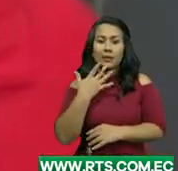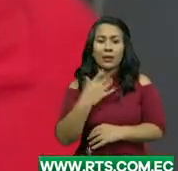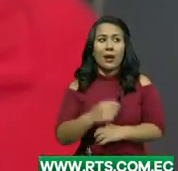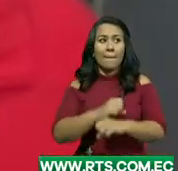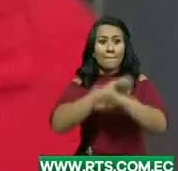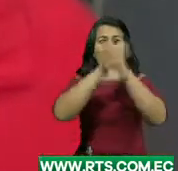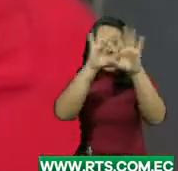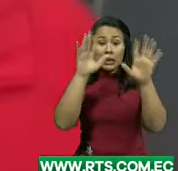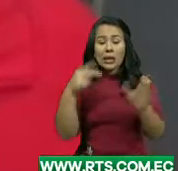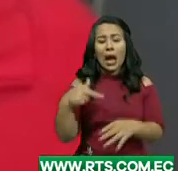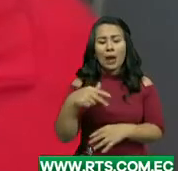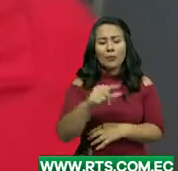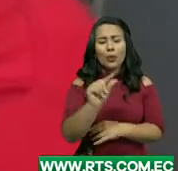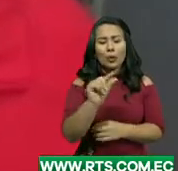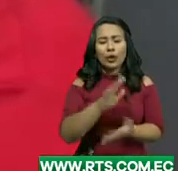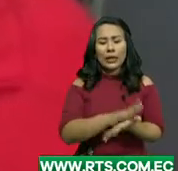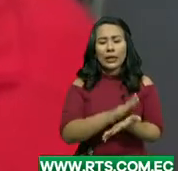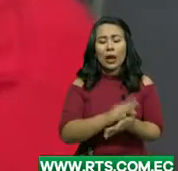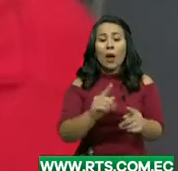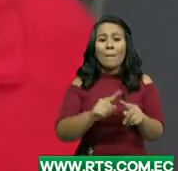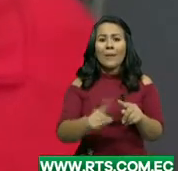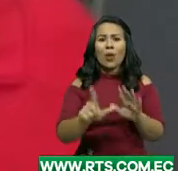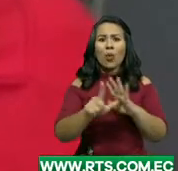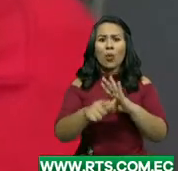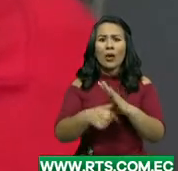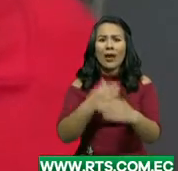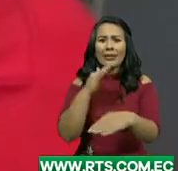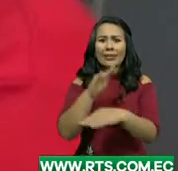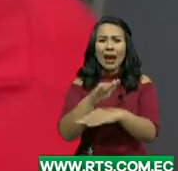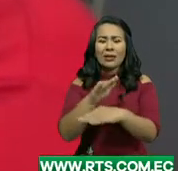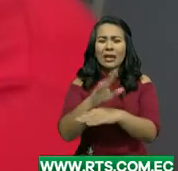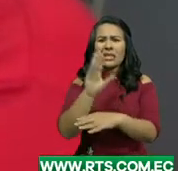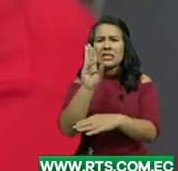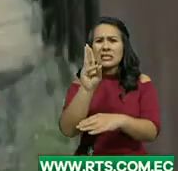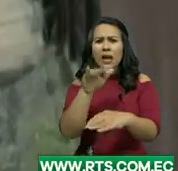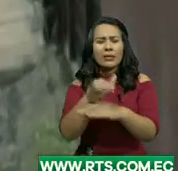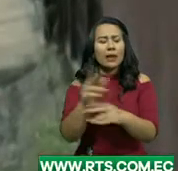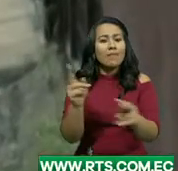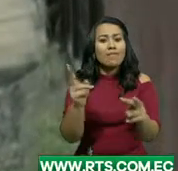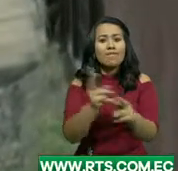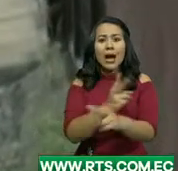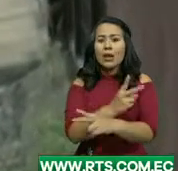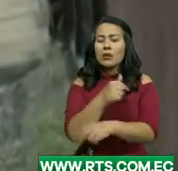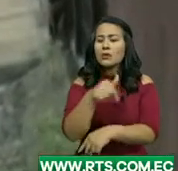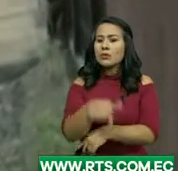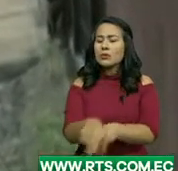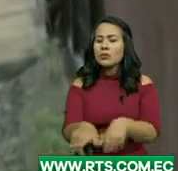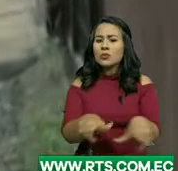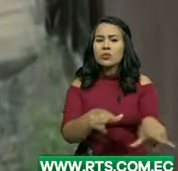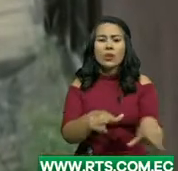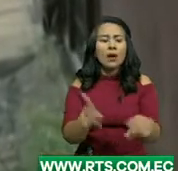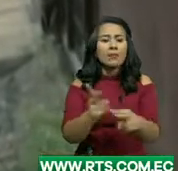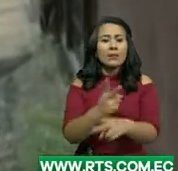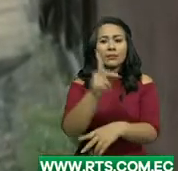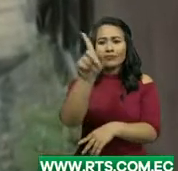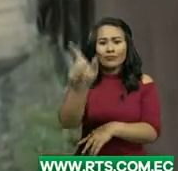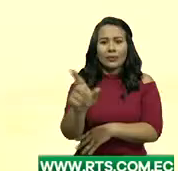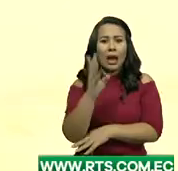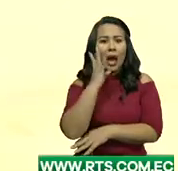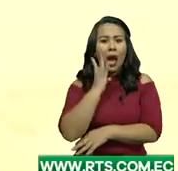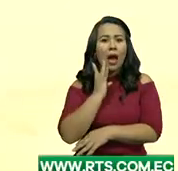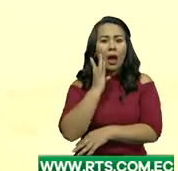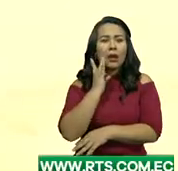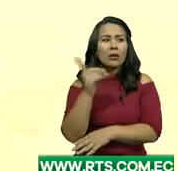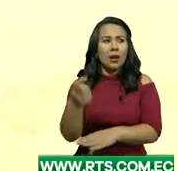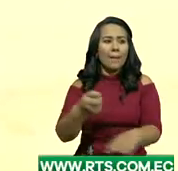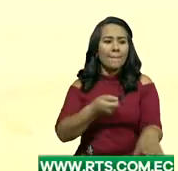andar, tranquilo. Peor en este sector. En la tarde, la hacían adelante igualmente. Mientras un sospechoso de estar involucrado en el asesinato